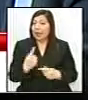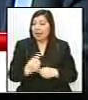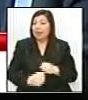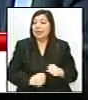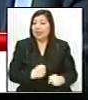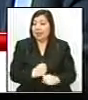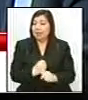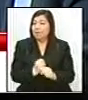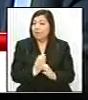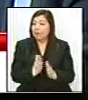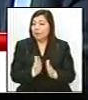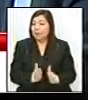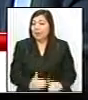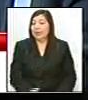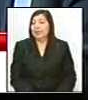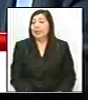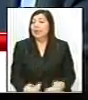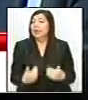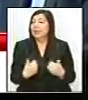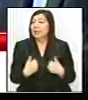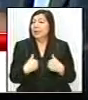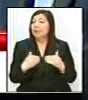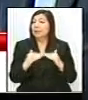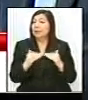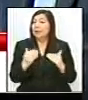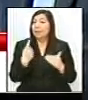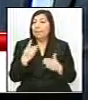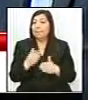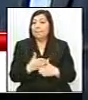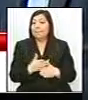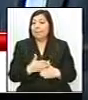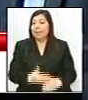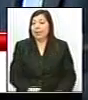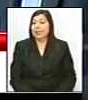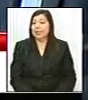a formar parte y que tenga un registro, que sea parte